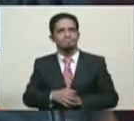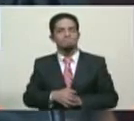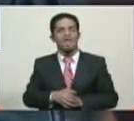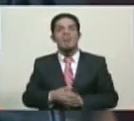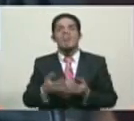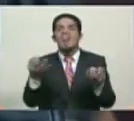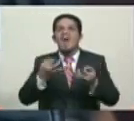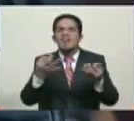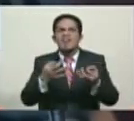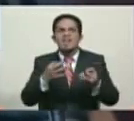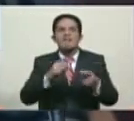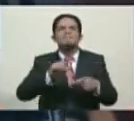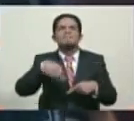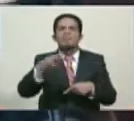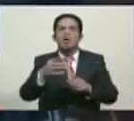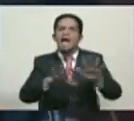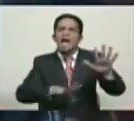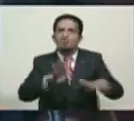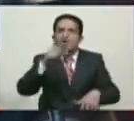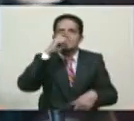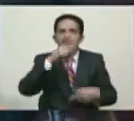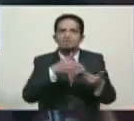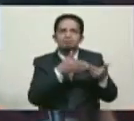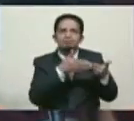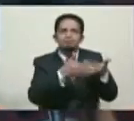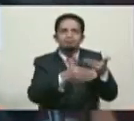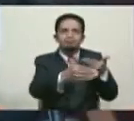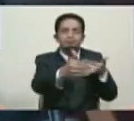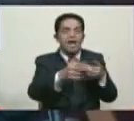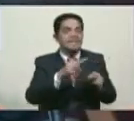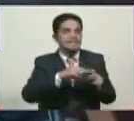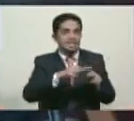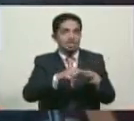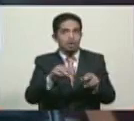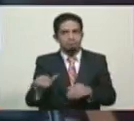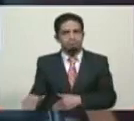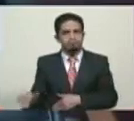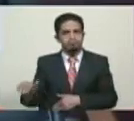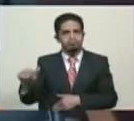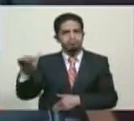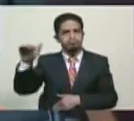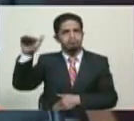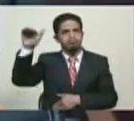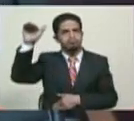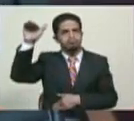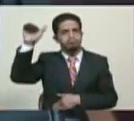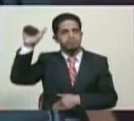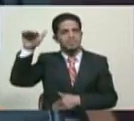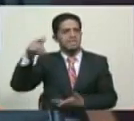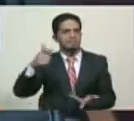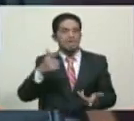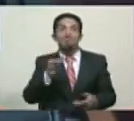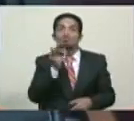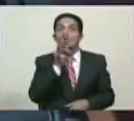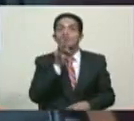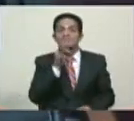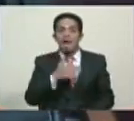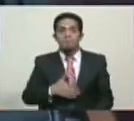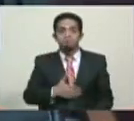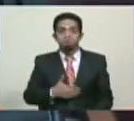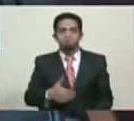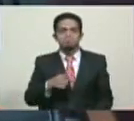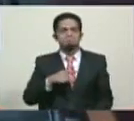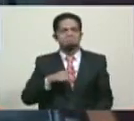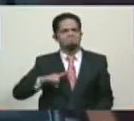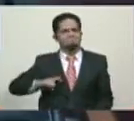evidente 14 años después, cuando aquellos niños, ya hombres, aún con sus panzas llenas de lombrices, alzaron su